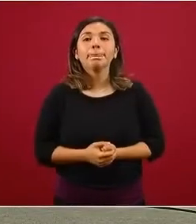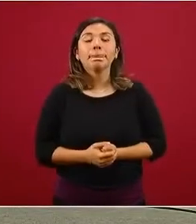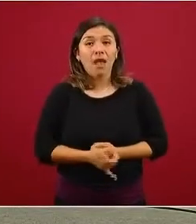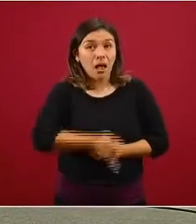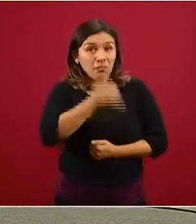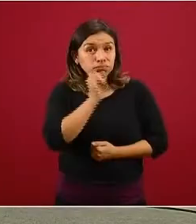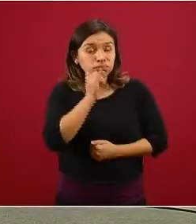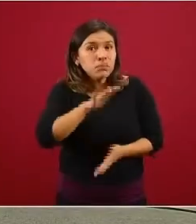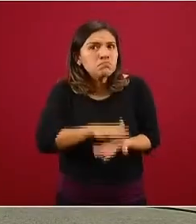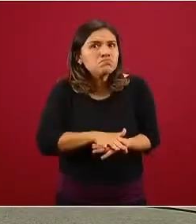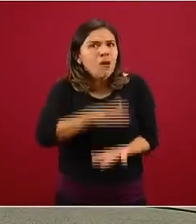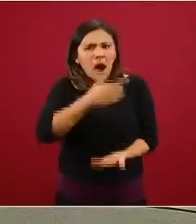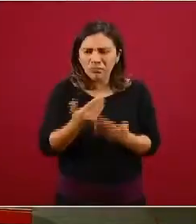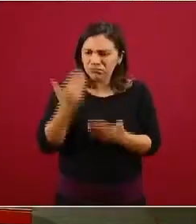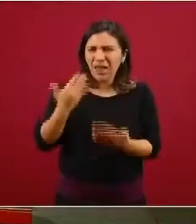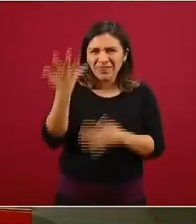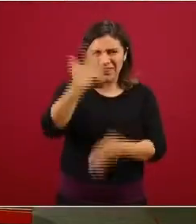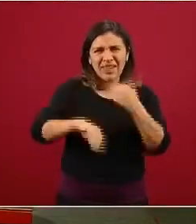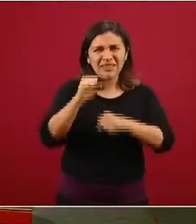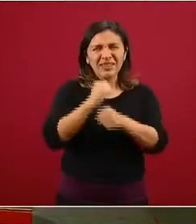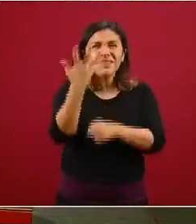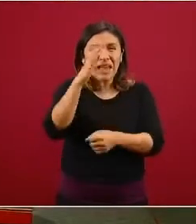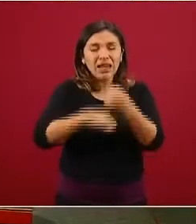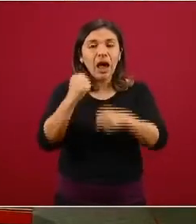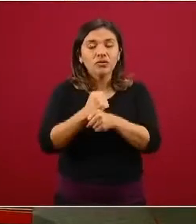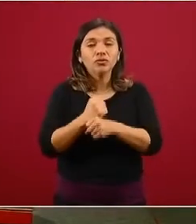El consumo ha aumentado en una década de